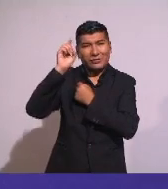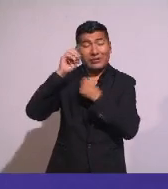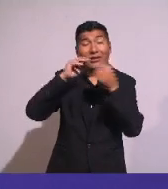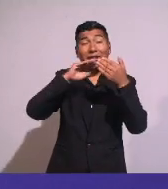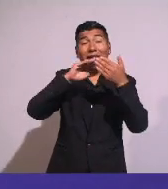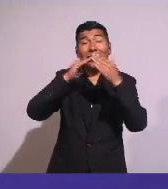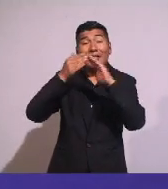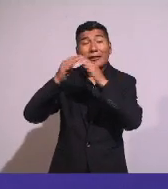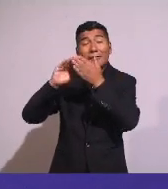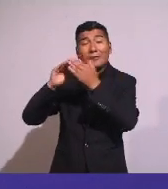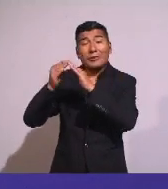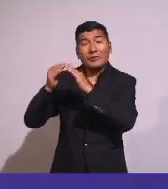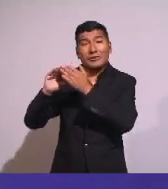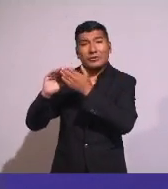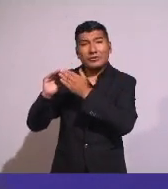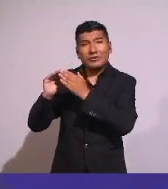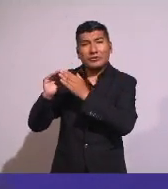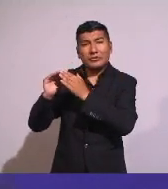pueblo